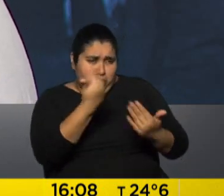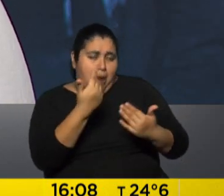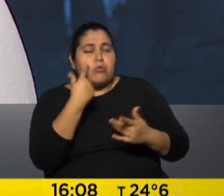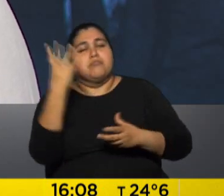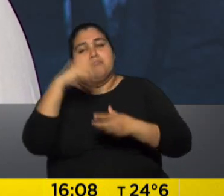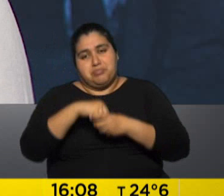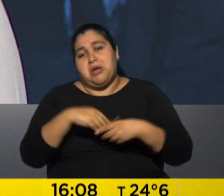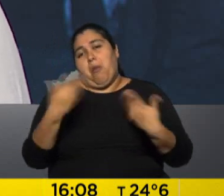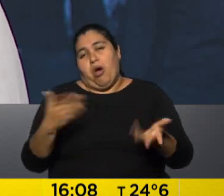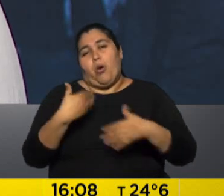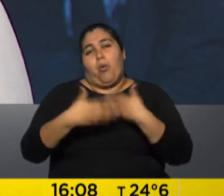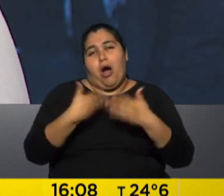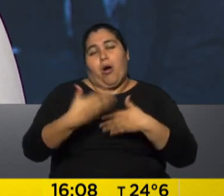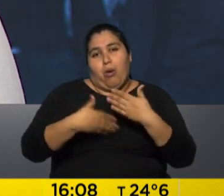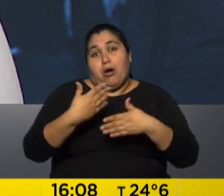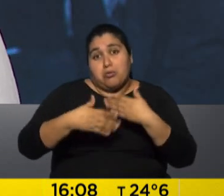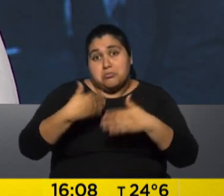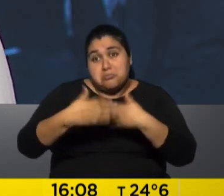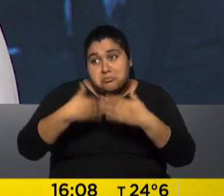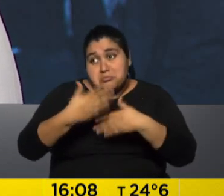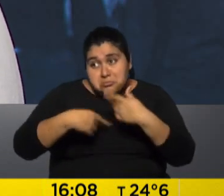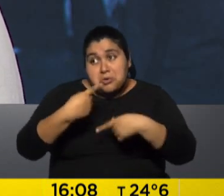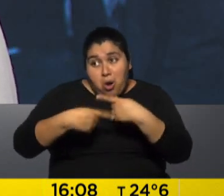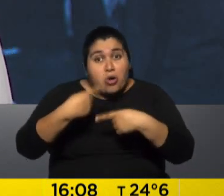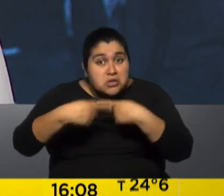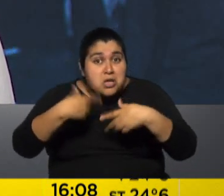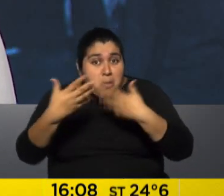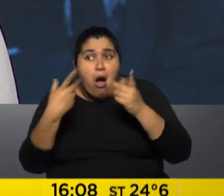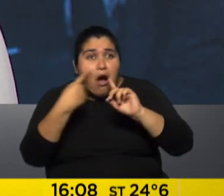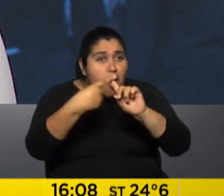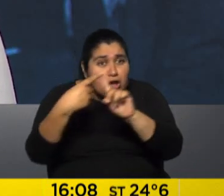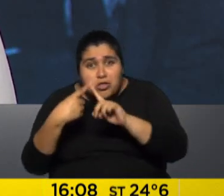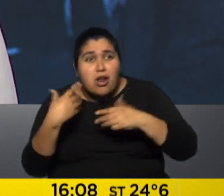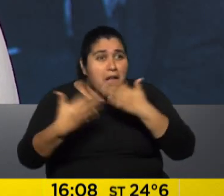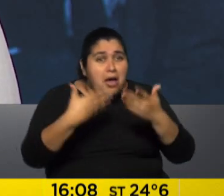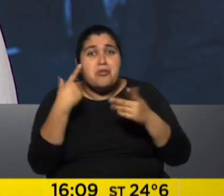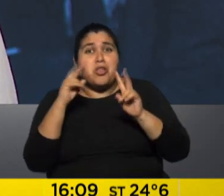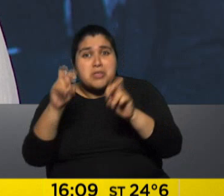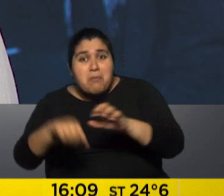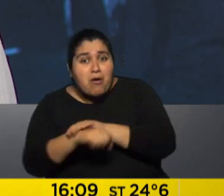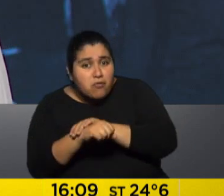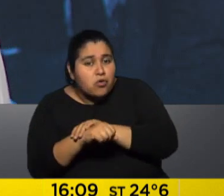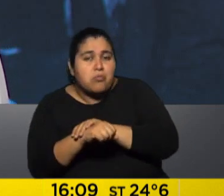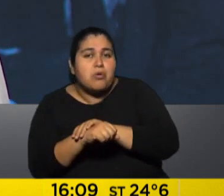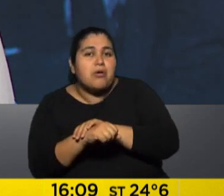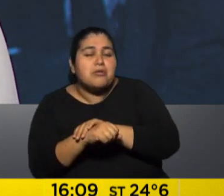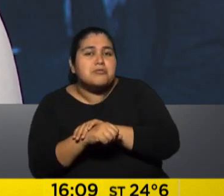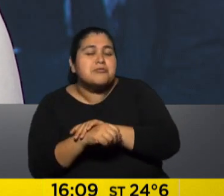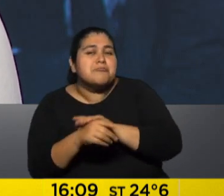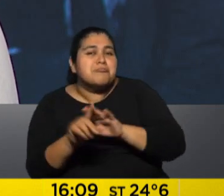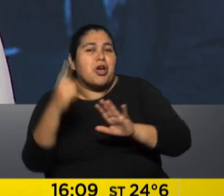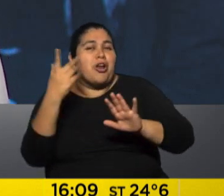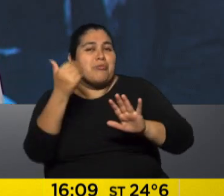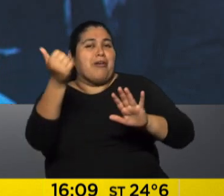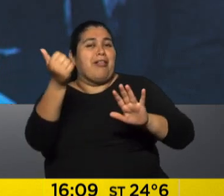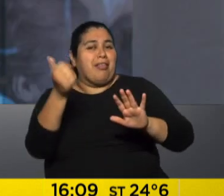con ellas y bueno, producto de jugar y de relacionarme con gente que estaba relacionada al fútbol, me pasó eso. Sí, porque 2 años